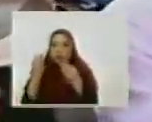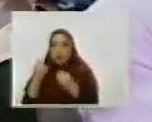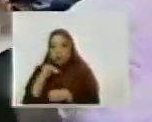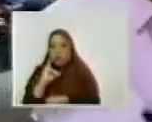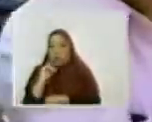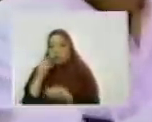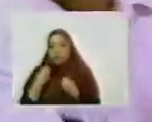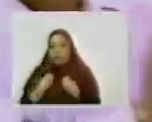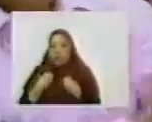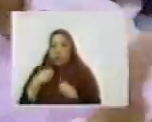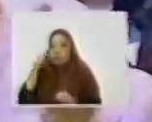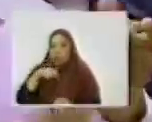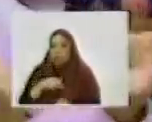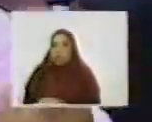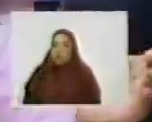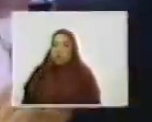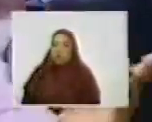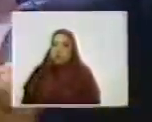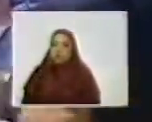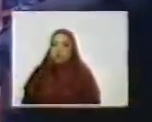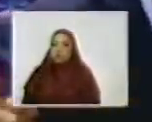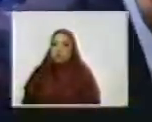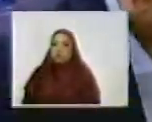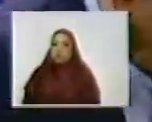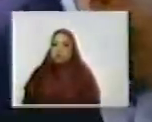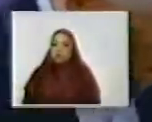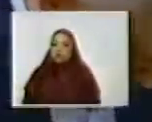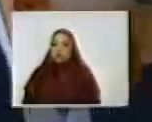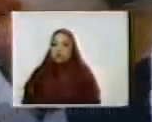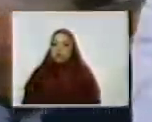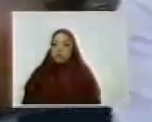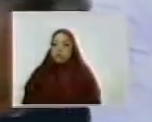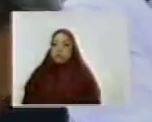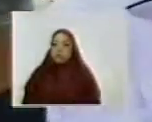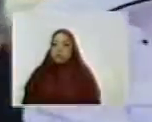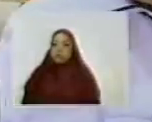aquí, maestro. Y